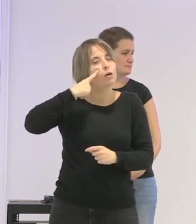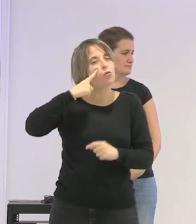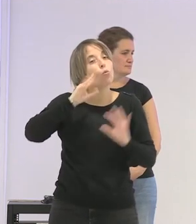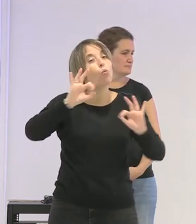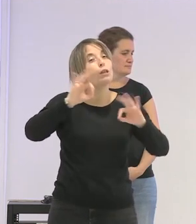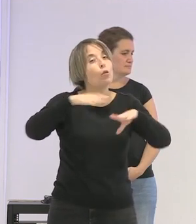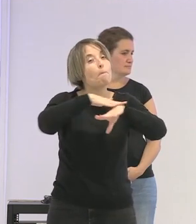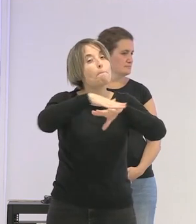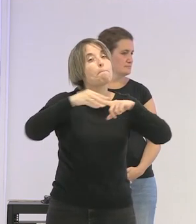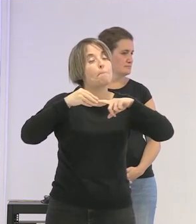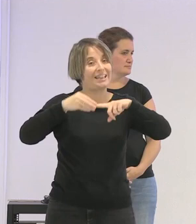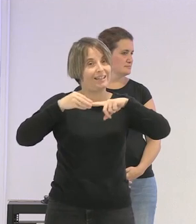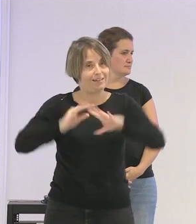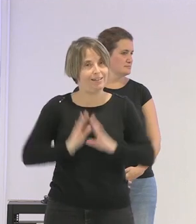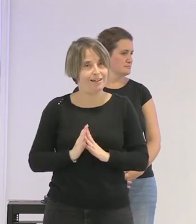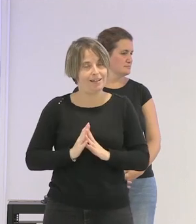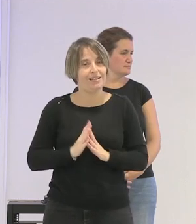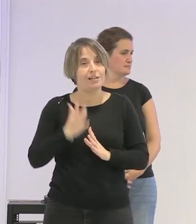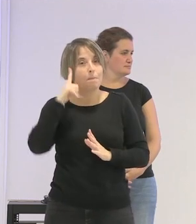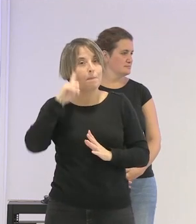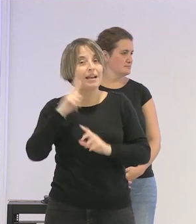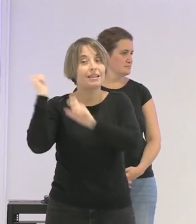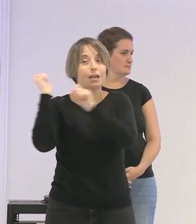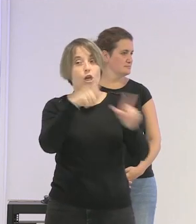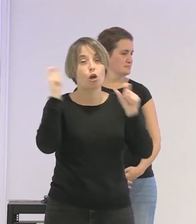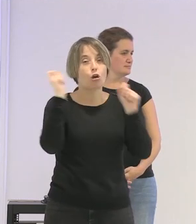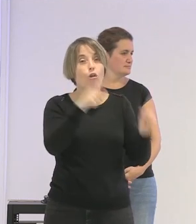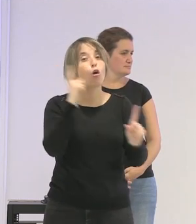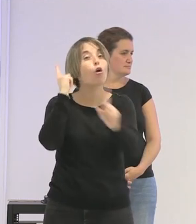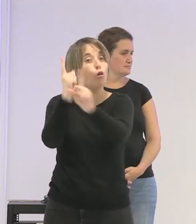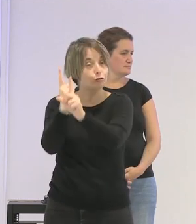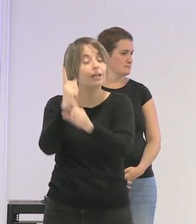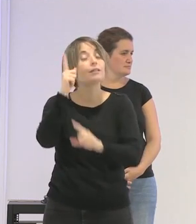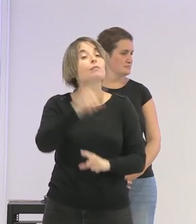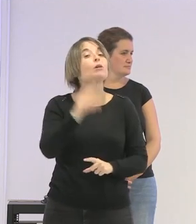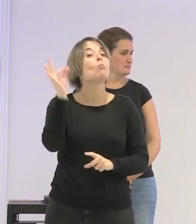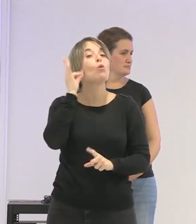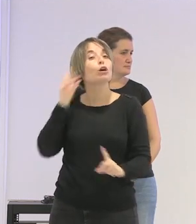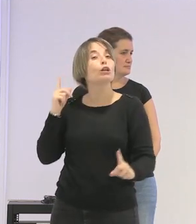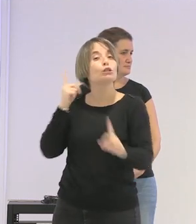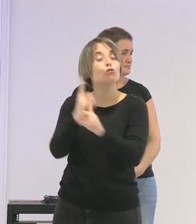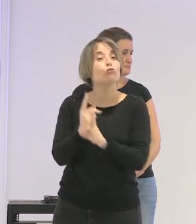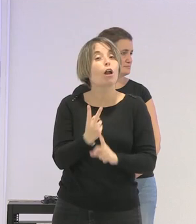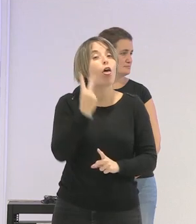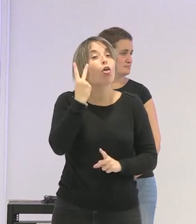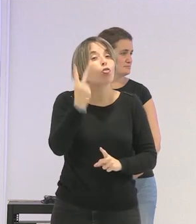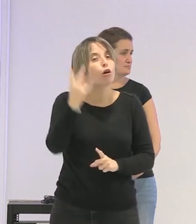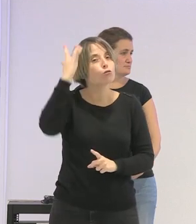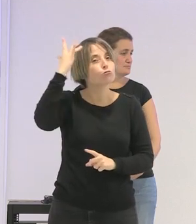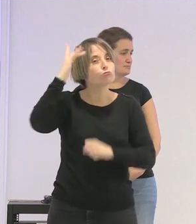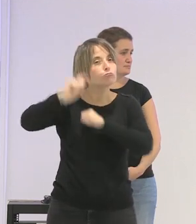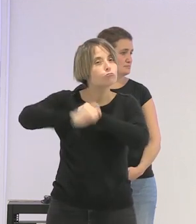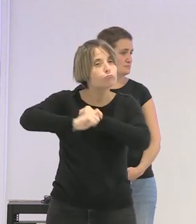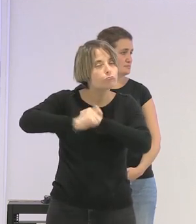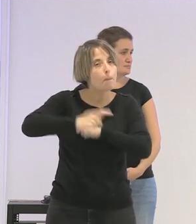¿no?, que es que atacando a migrantes y mujeres estás precisamente reforzando dos ejes de estratificación